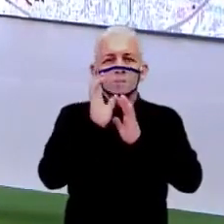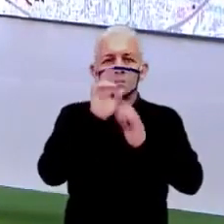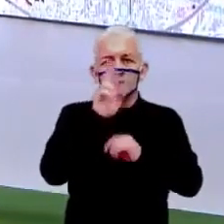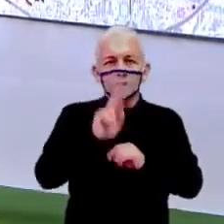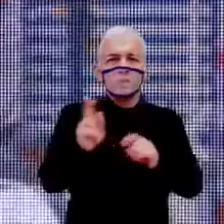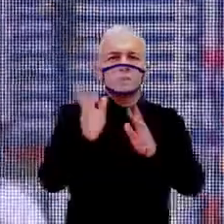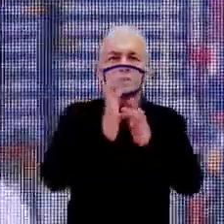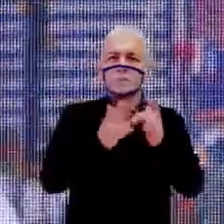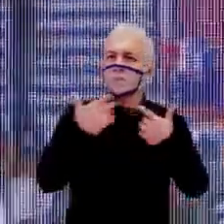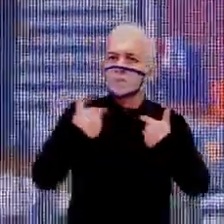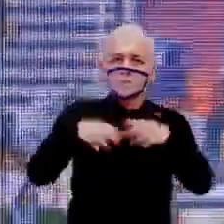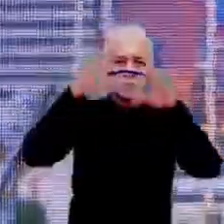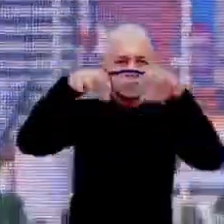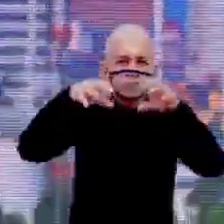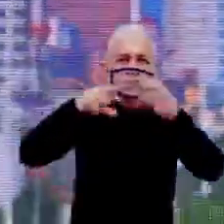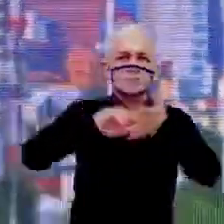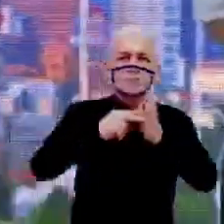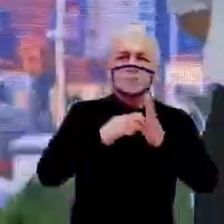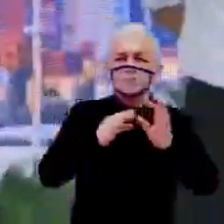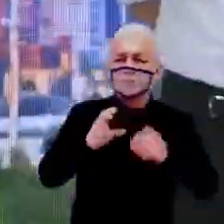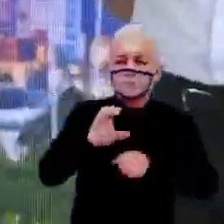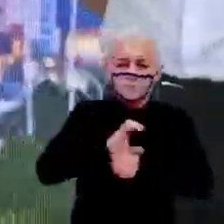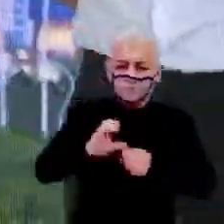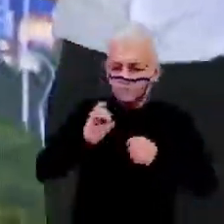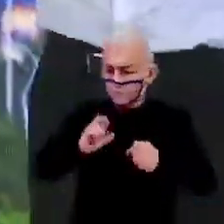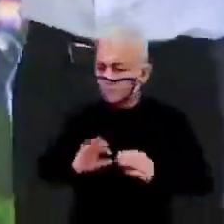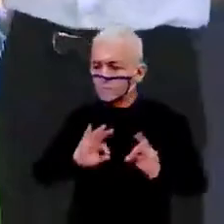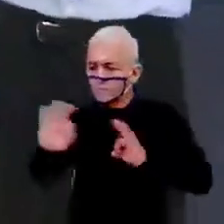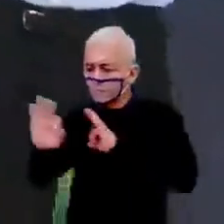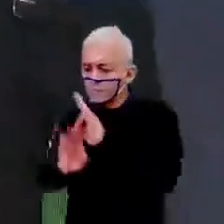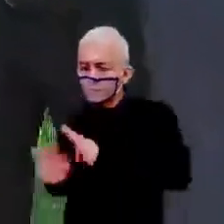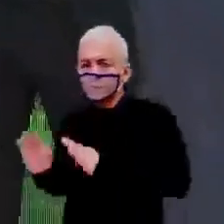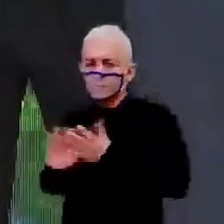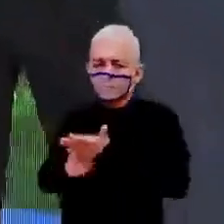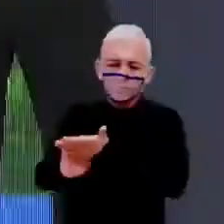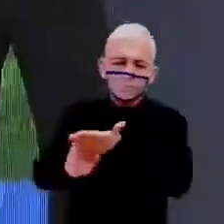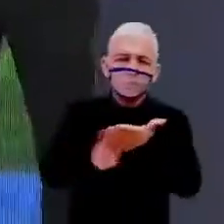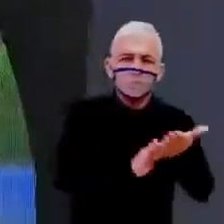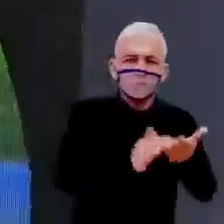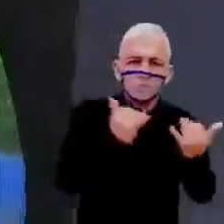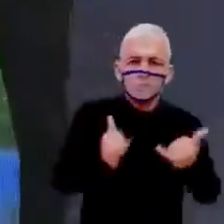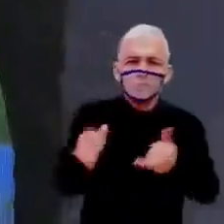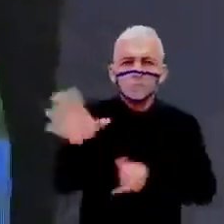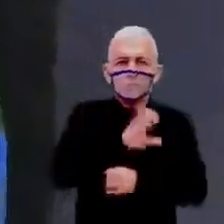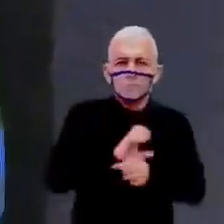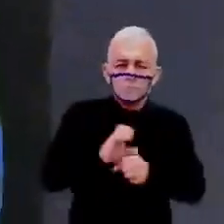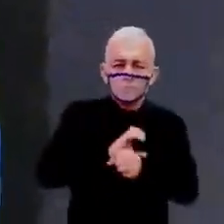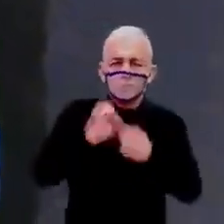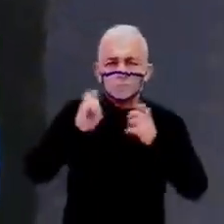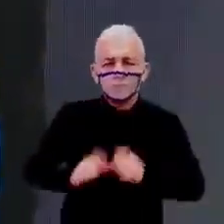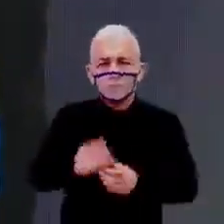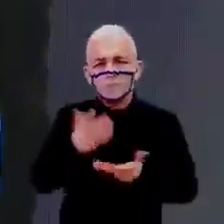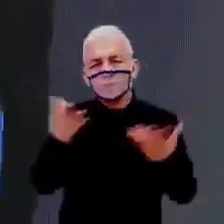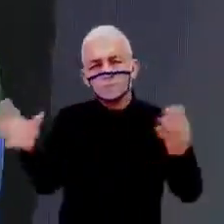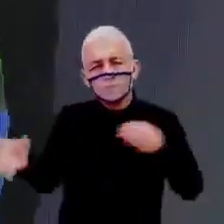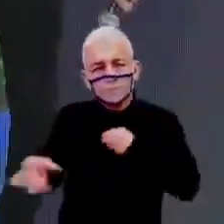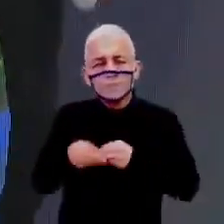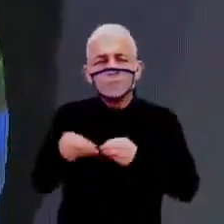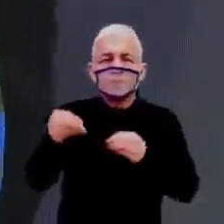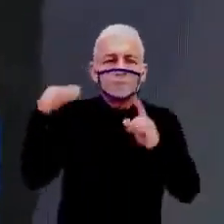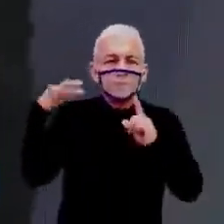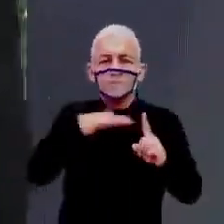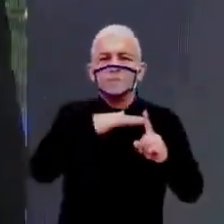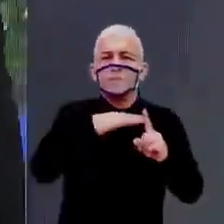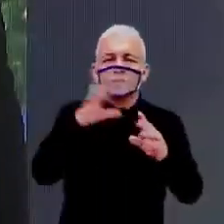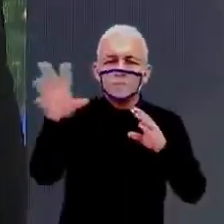llovernos. Así que necesitamos una ciudad preparada, pero una ciudad que piensa indudablemente en ese ciudadano que es el que más afecta, que es el